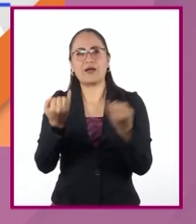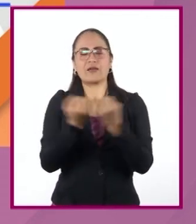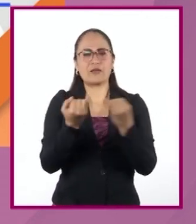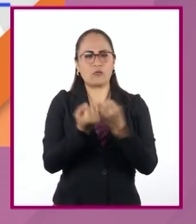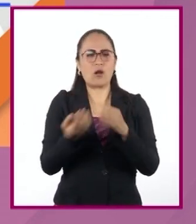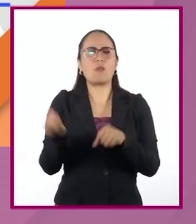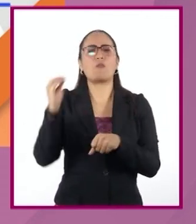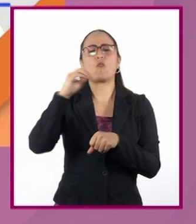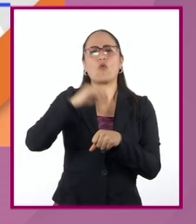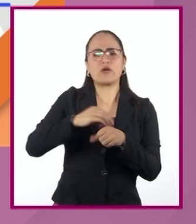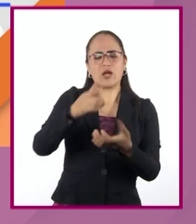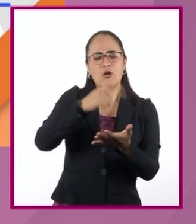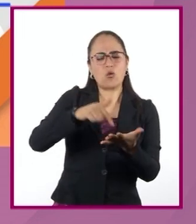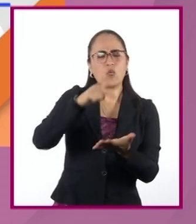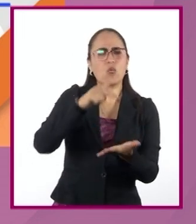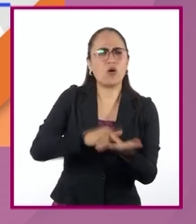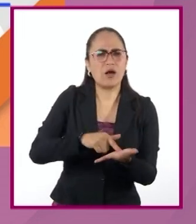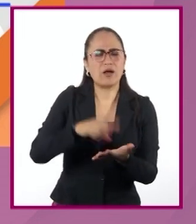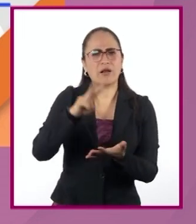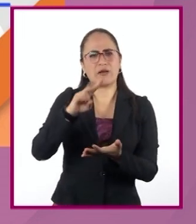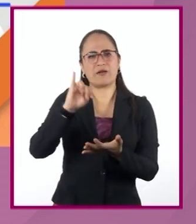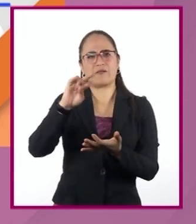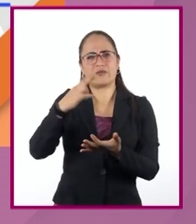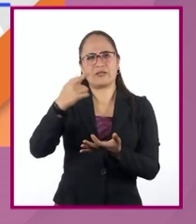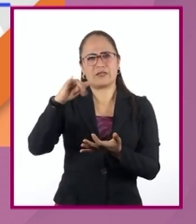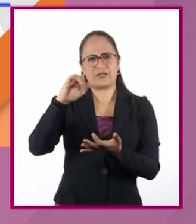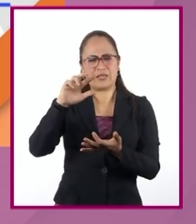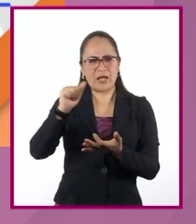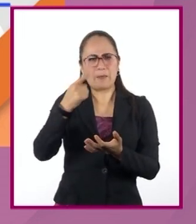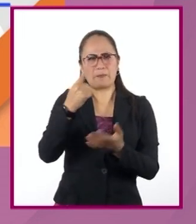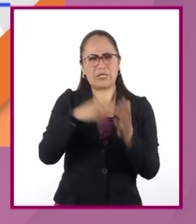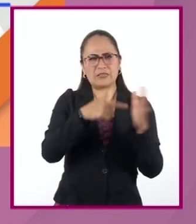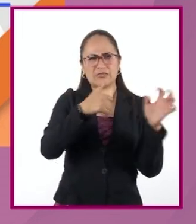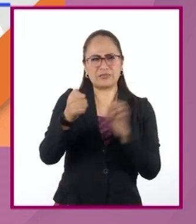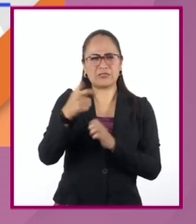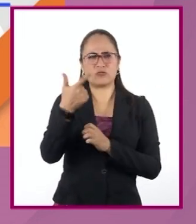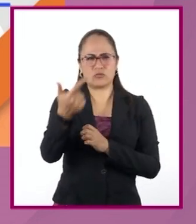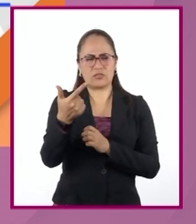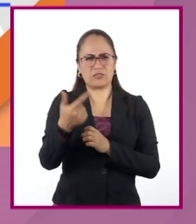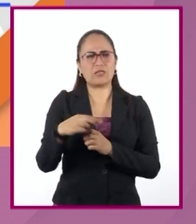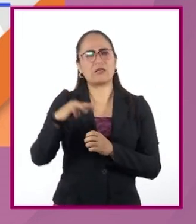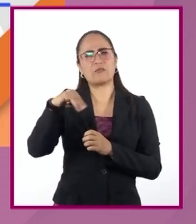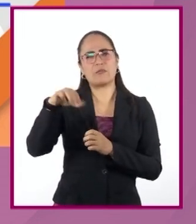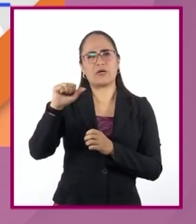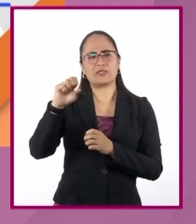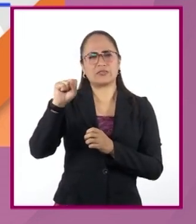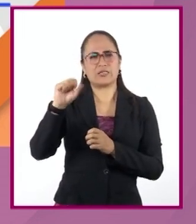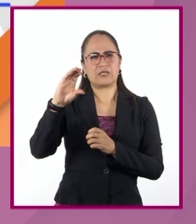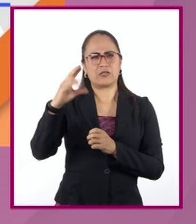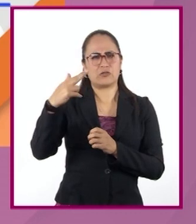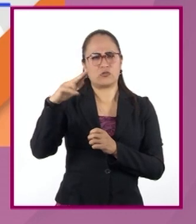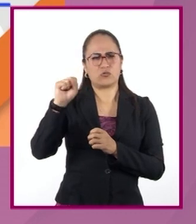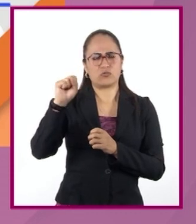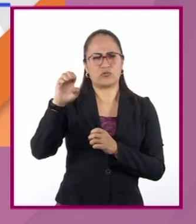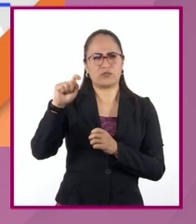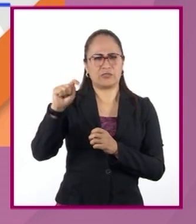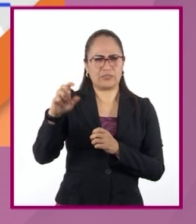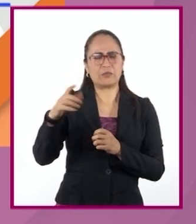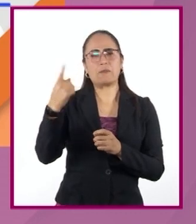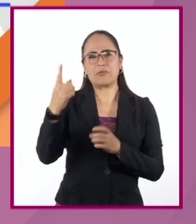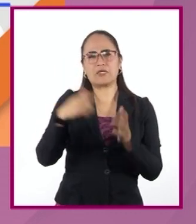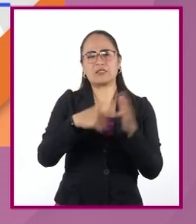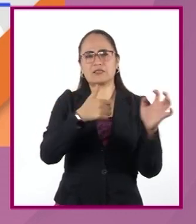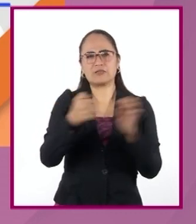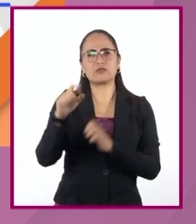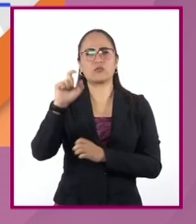primeros asentamientos en Virginia, 1607, y Massachusetts, 1620, como referencia a la llegada de los